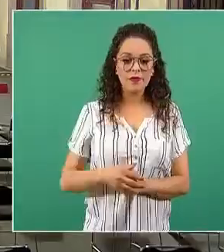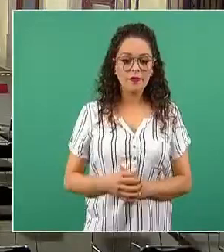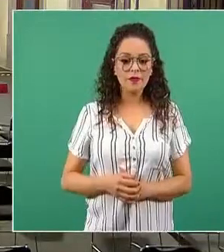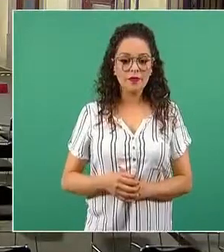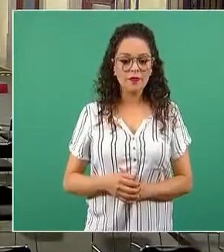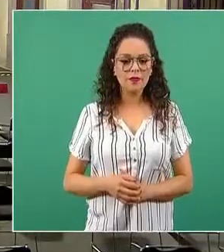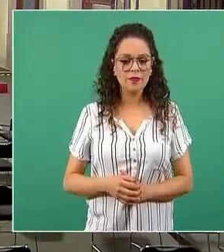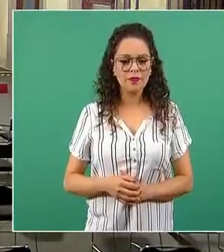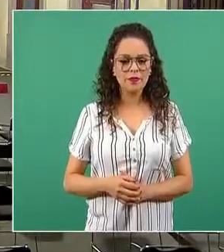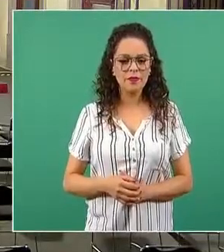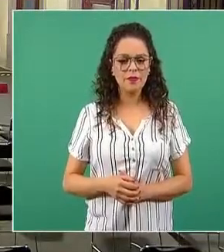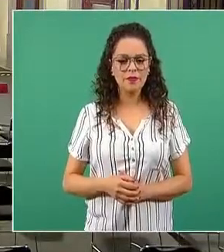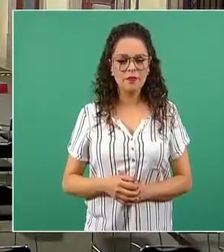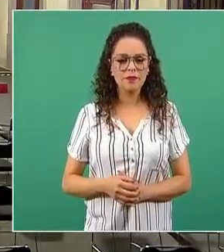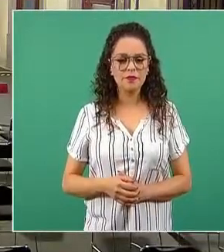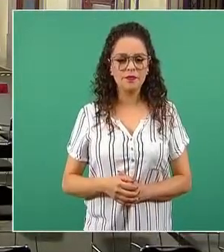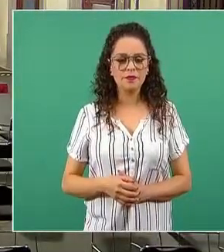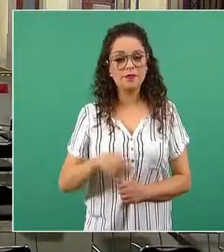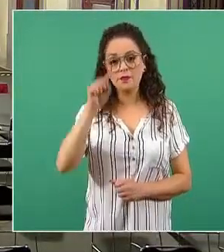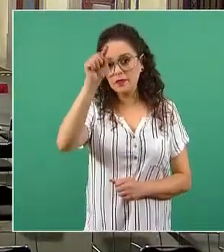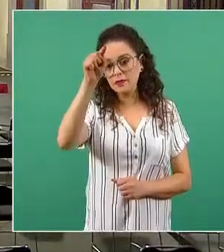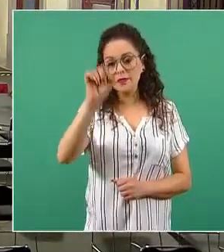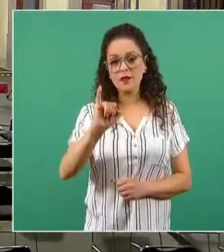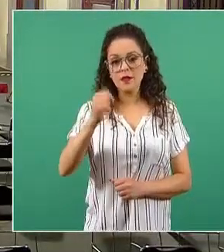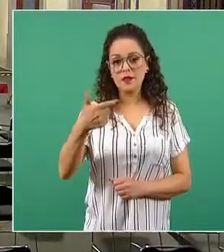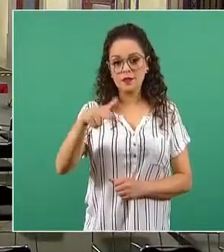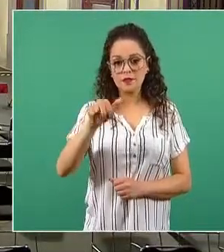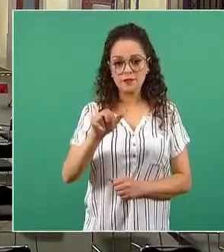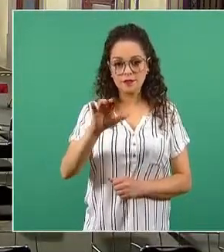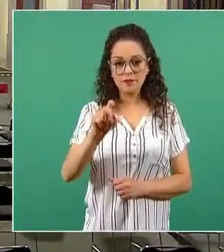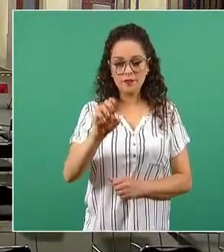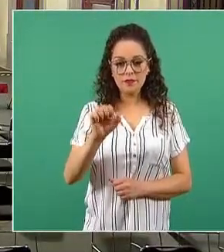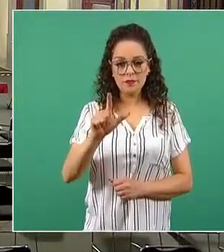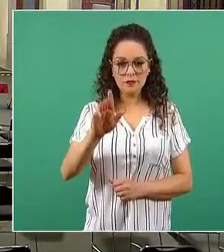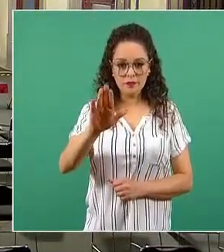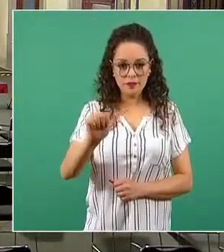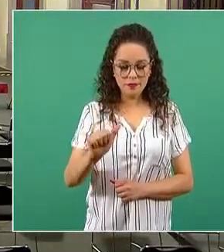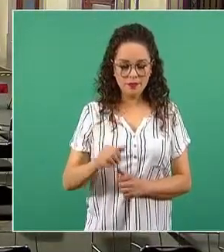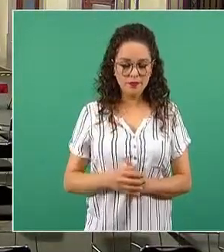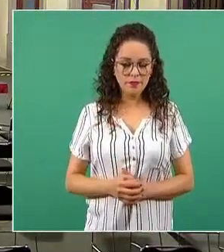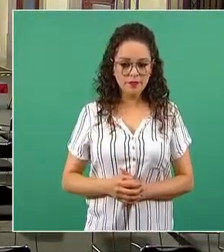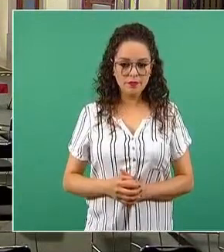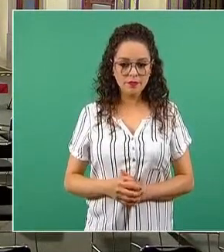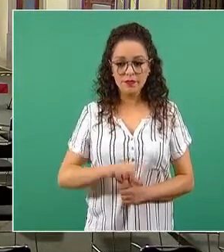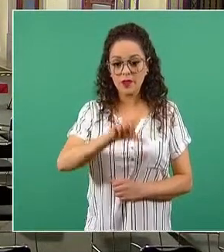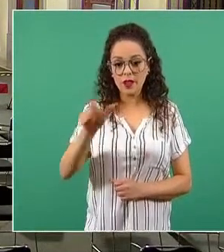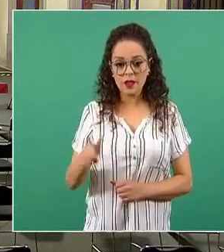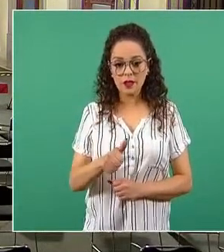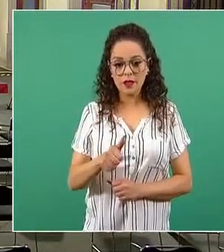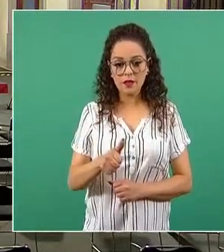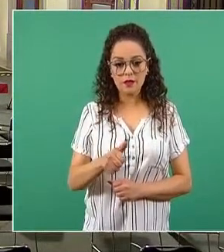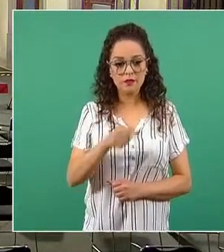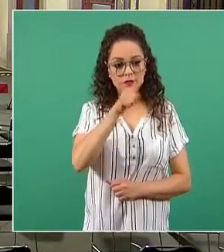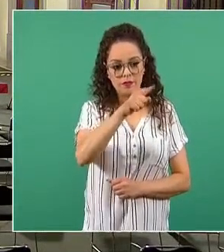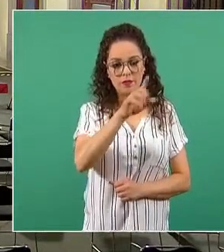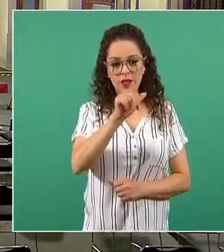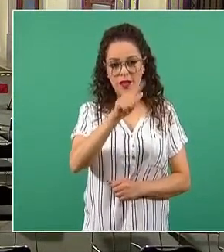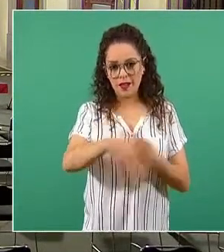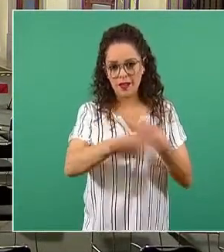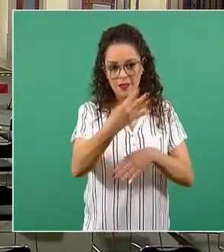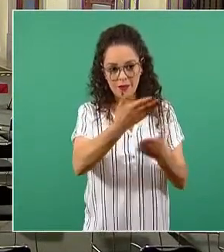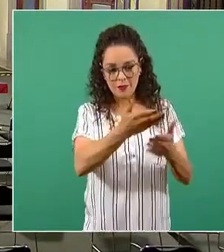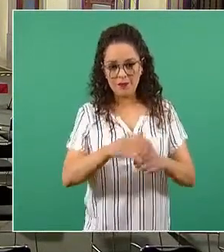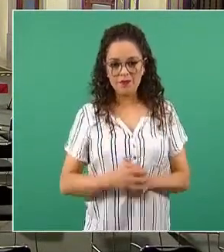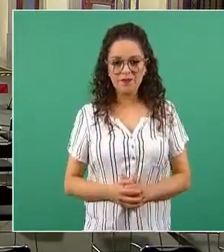atrás con Ignacio de Alba, Pie de Página, y luego los compañeros de Canal 14. Por favor.